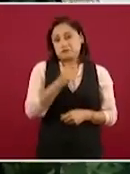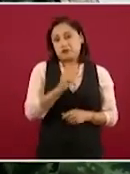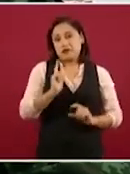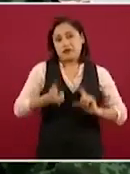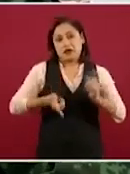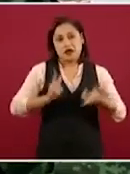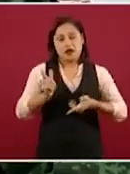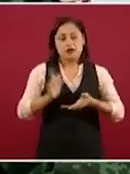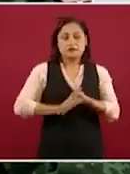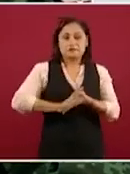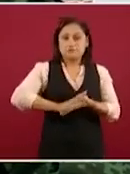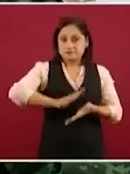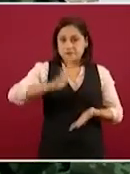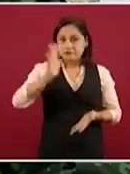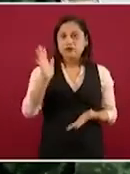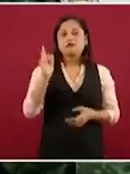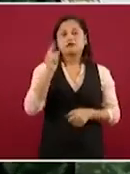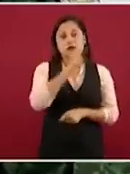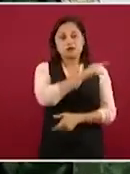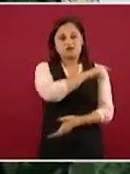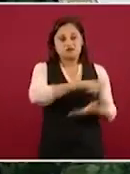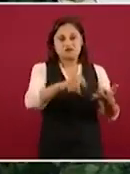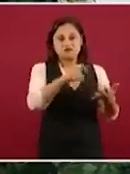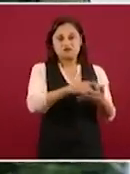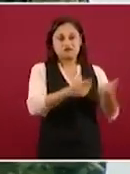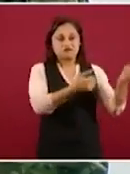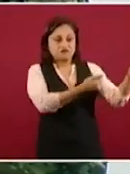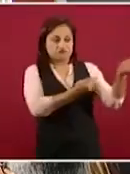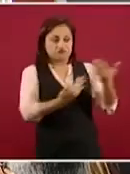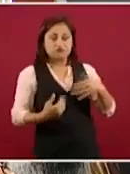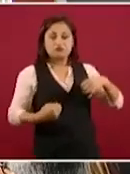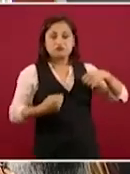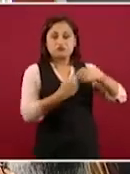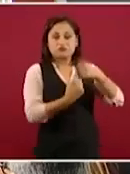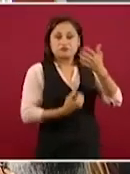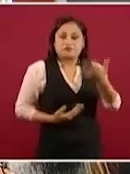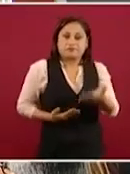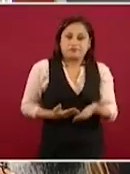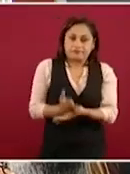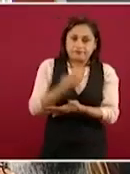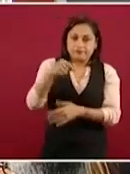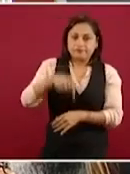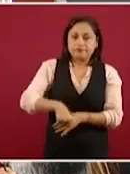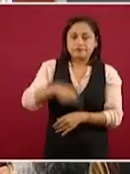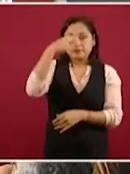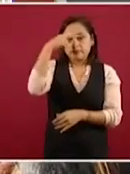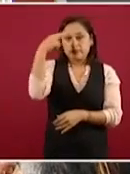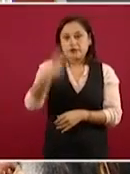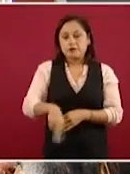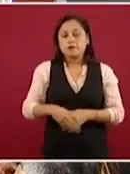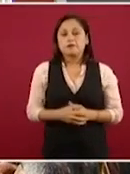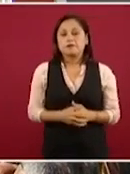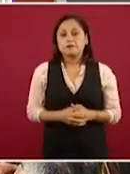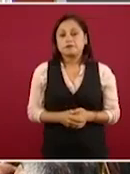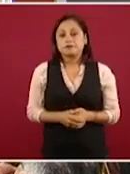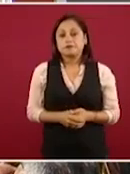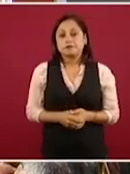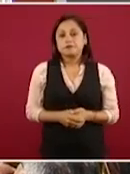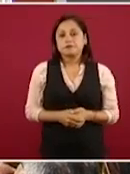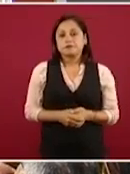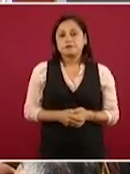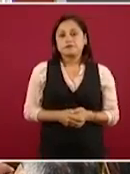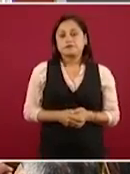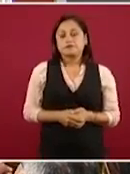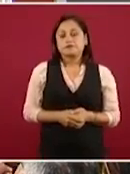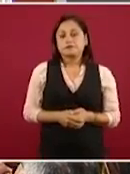ahí se deriva la gran cantidad de armas que tienen acceso a nuestro país. Todo esto también fue